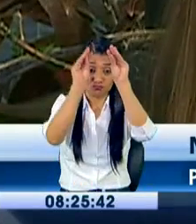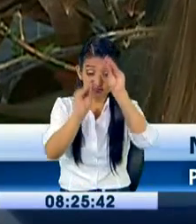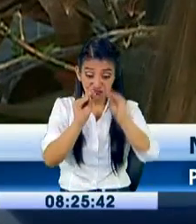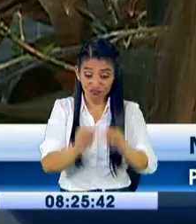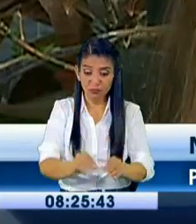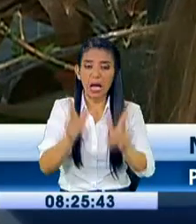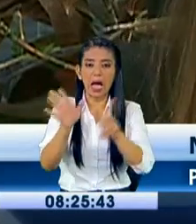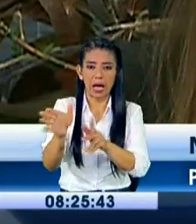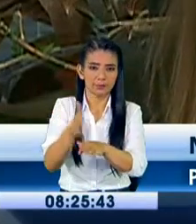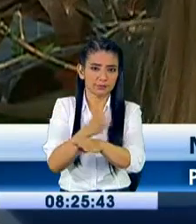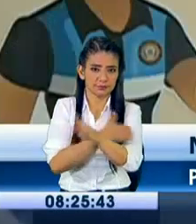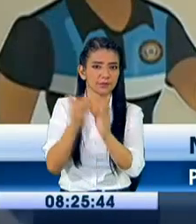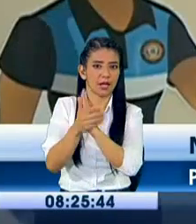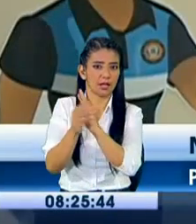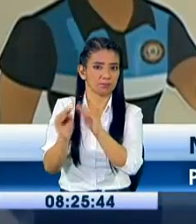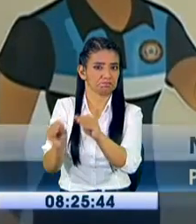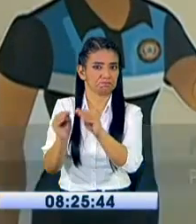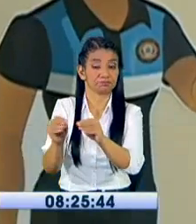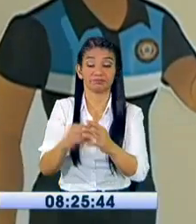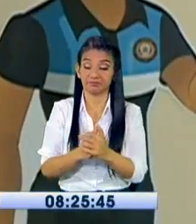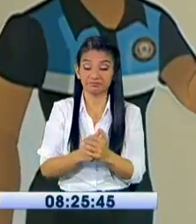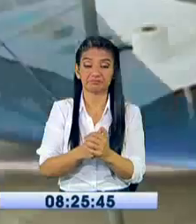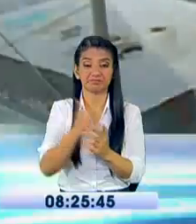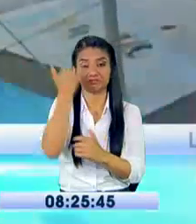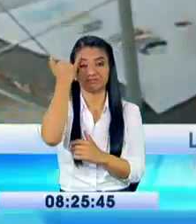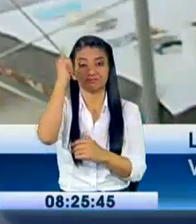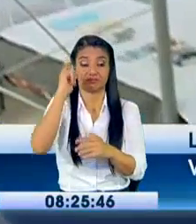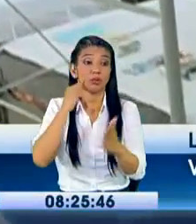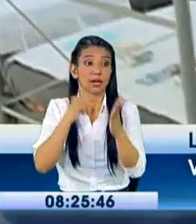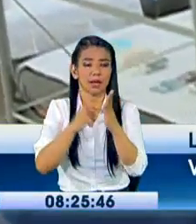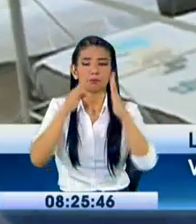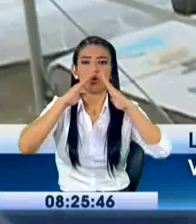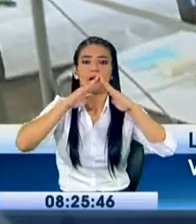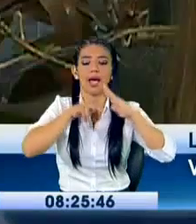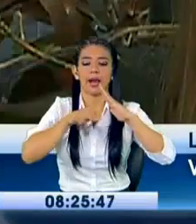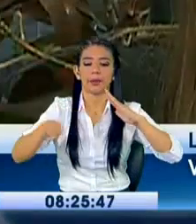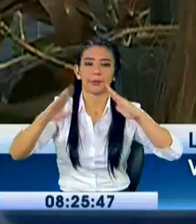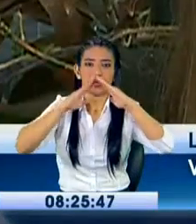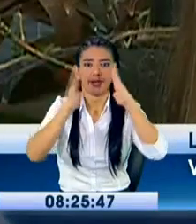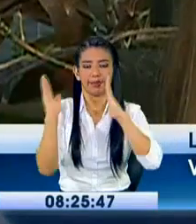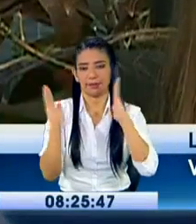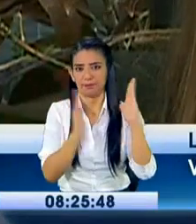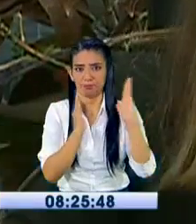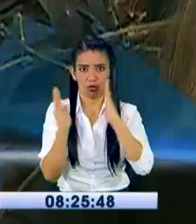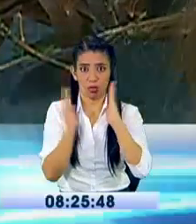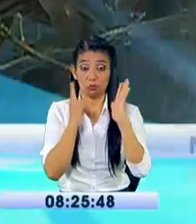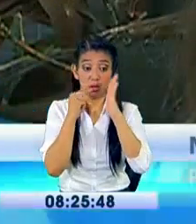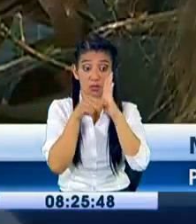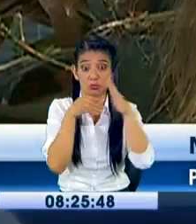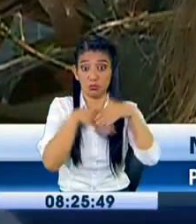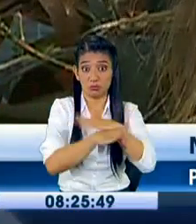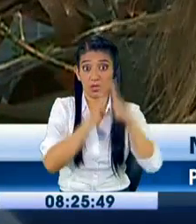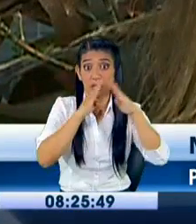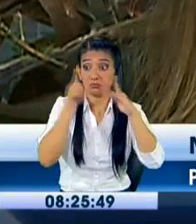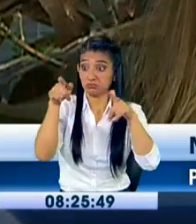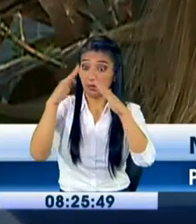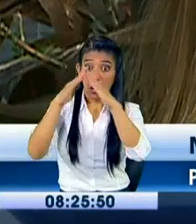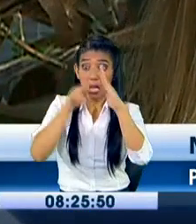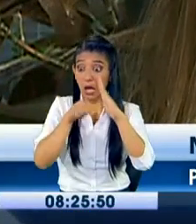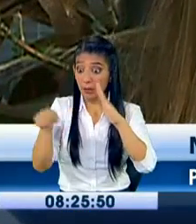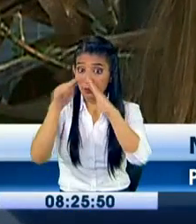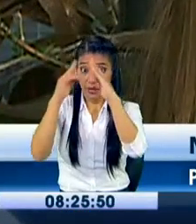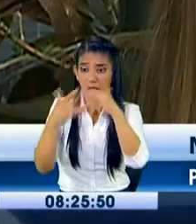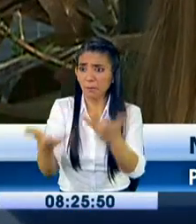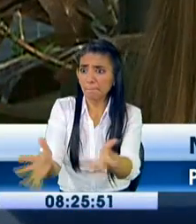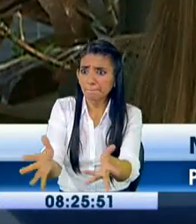cómo manejar a sus mascotas si tienen que evacuar o que si se tienen que desplazar o si se tienen que ir a un